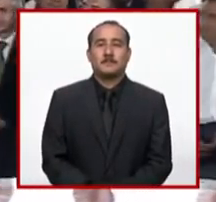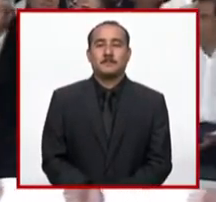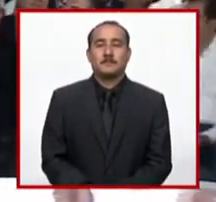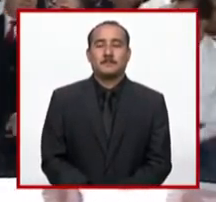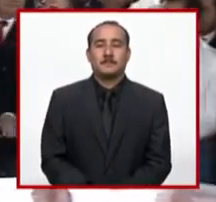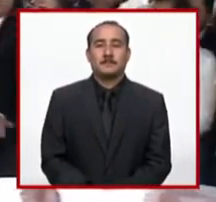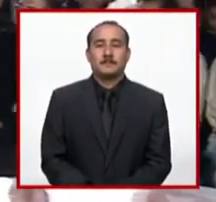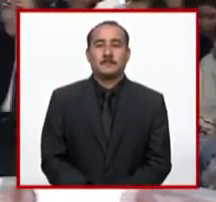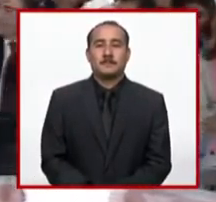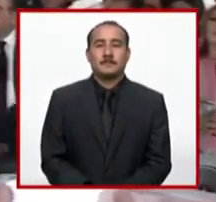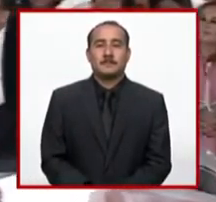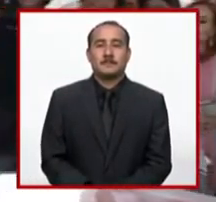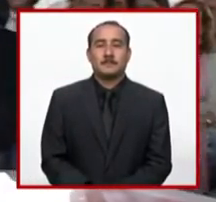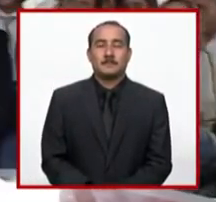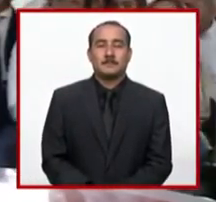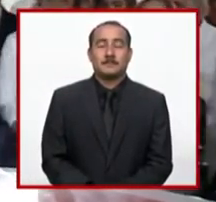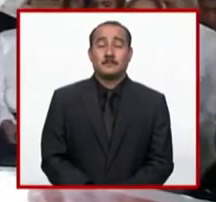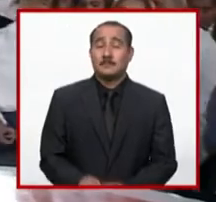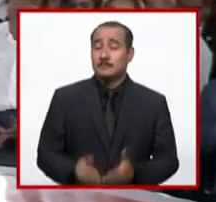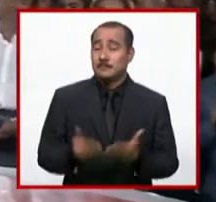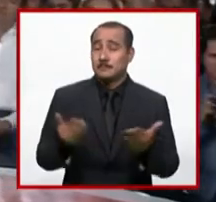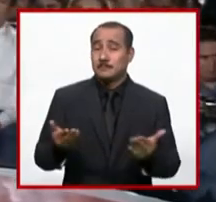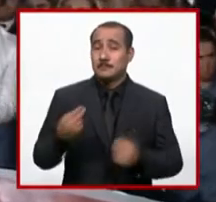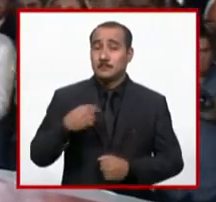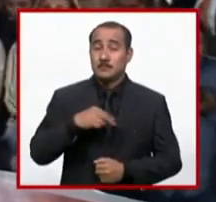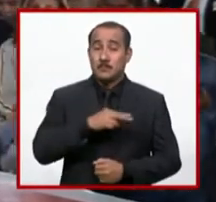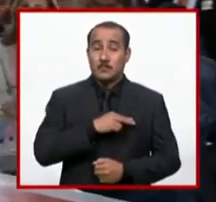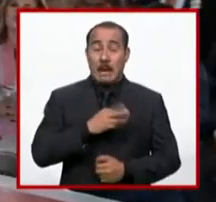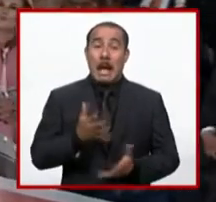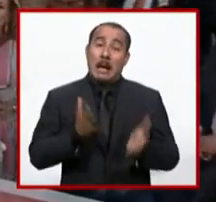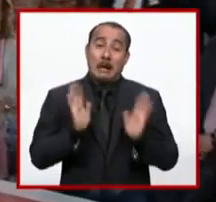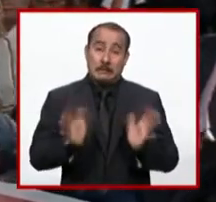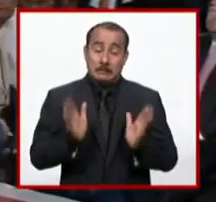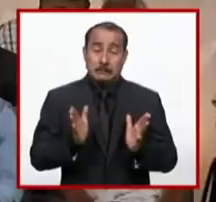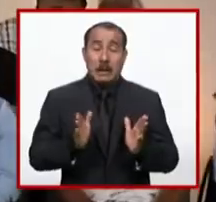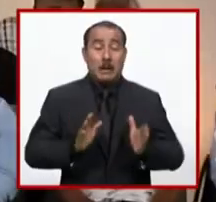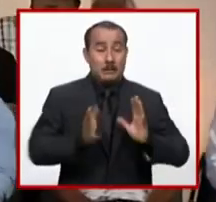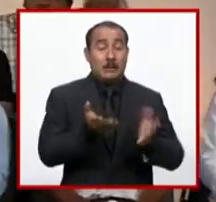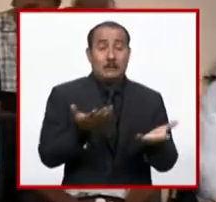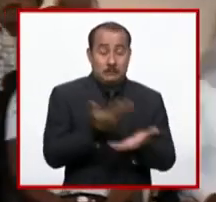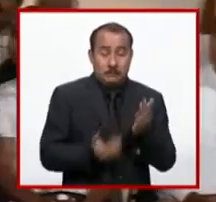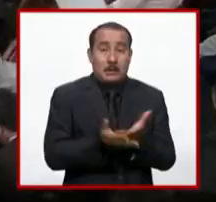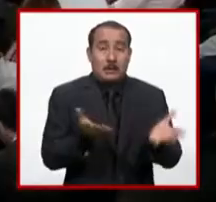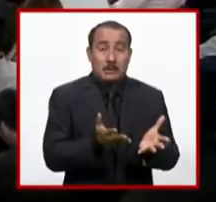No basta tomar medidas cuando ya tenemos el problema.